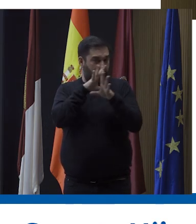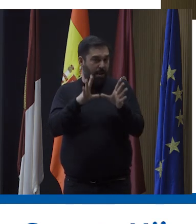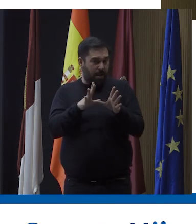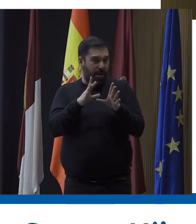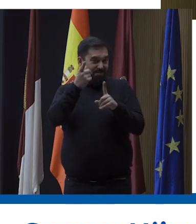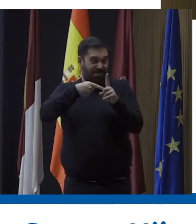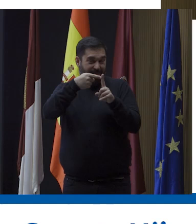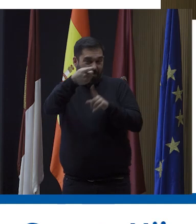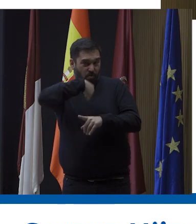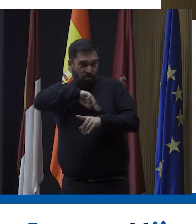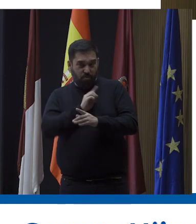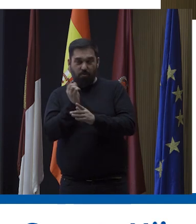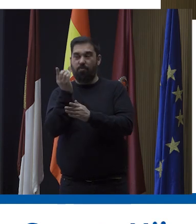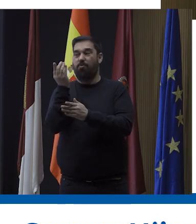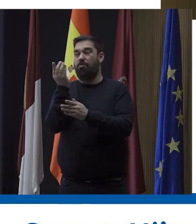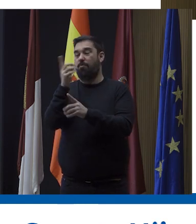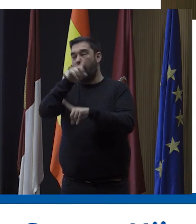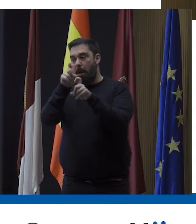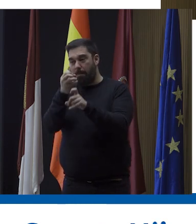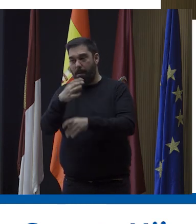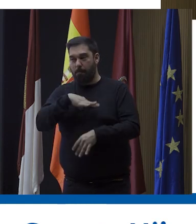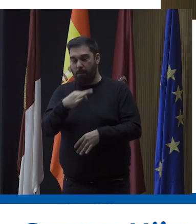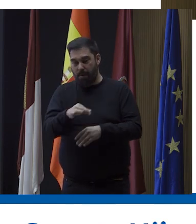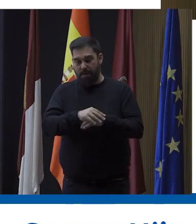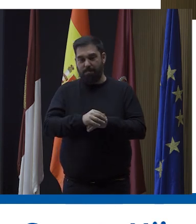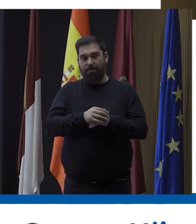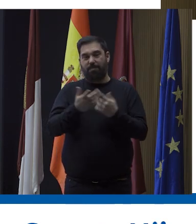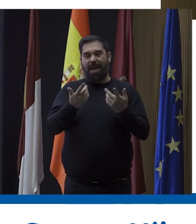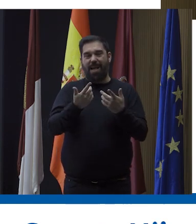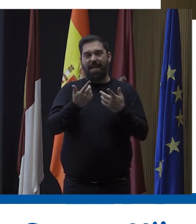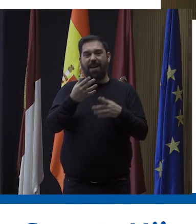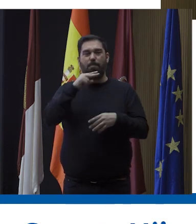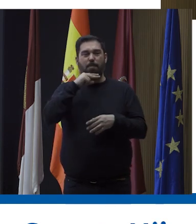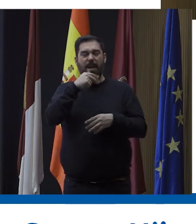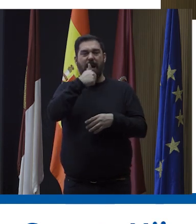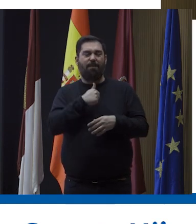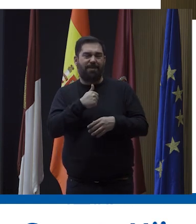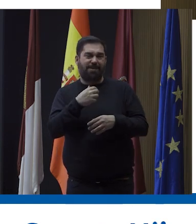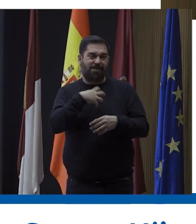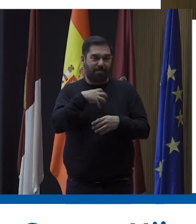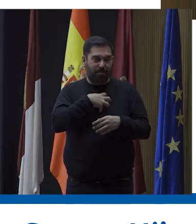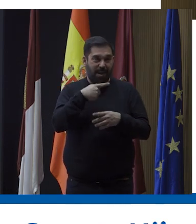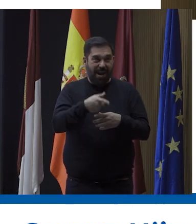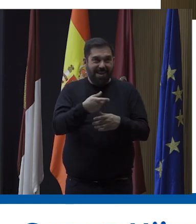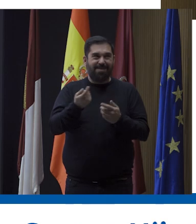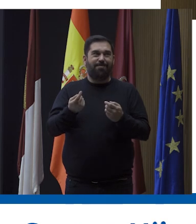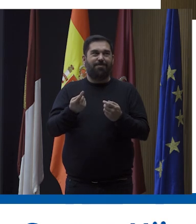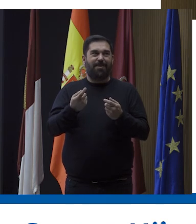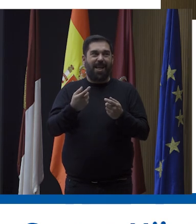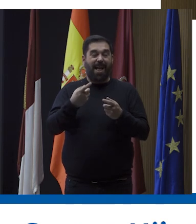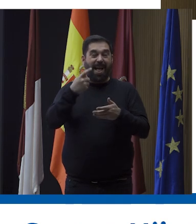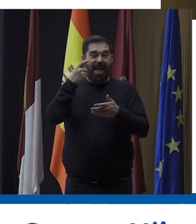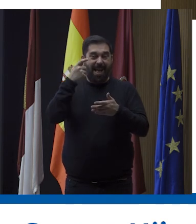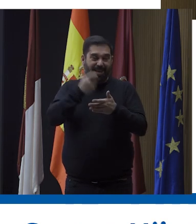Consultar. La incontinencia urinaria suele ser mixta, es decir, tiene un poquito de esfuerzo, como hemos visto al principio, y un poquito